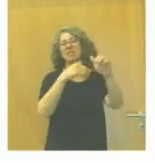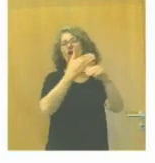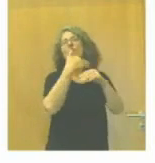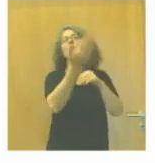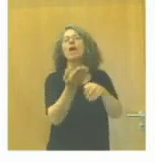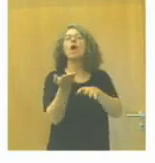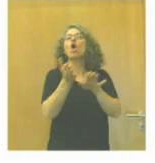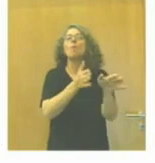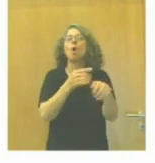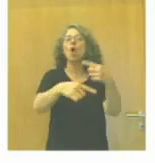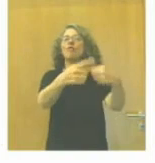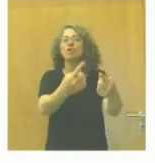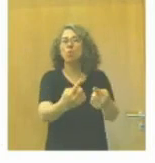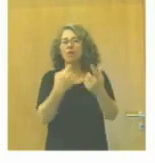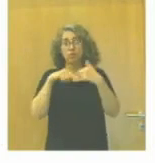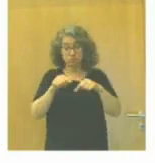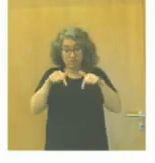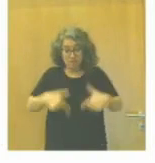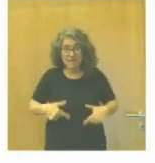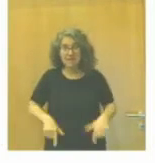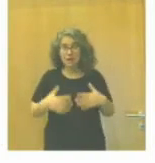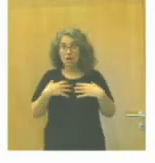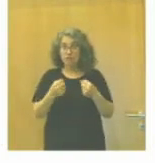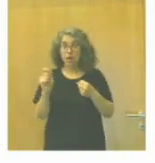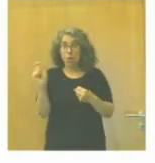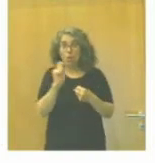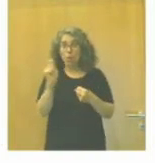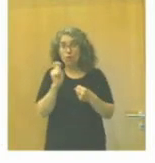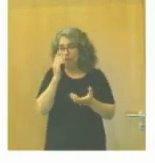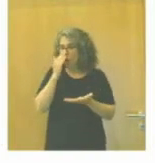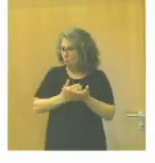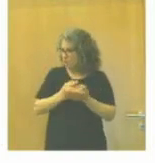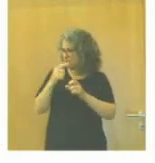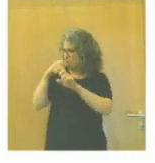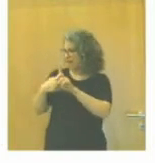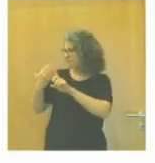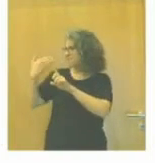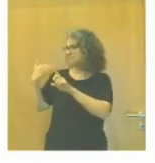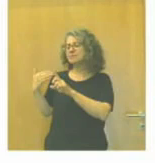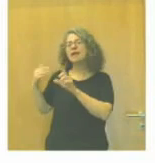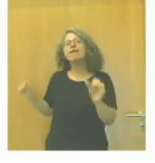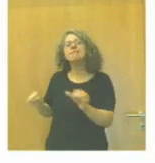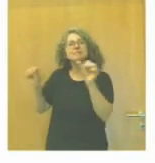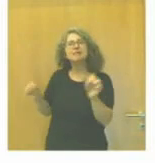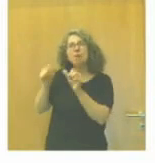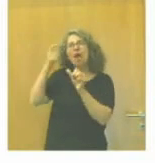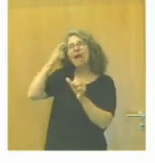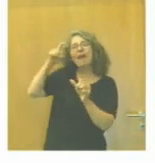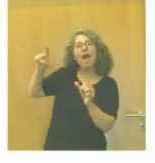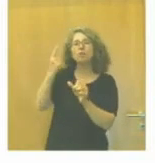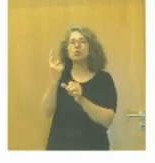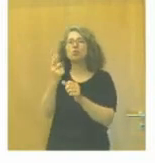sentido, generamos en el Ministerio de Salud Pública, en este último mes y poco, se generó